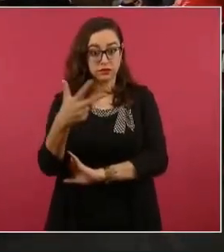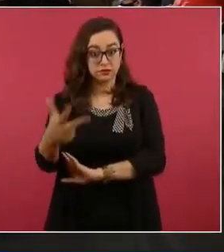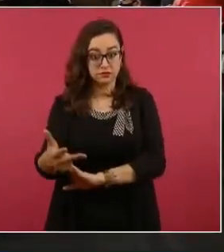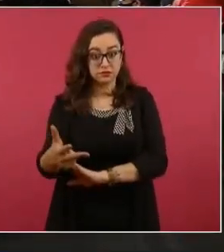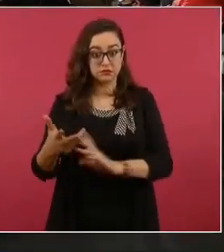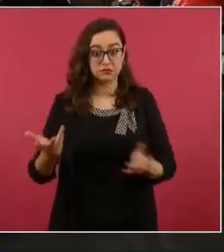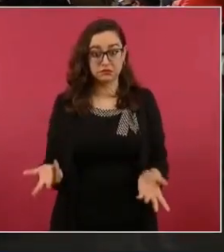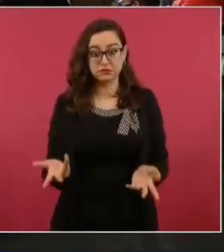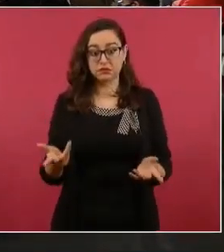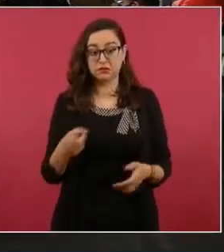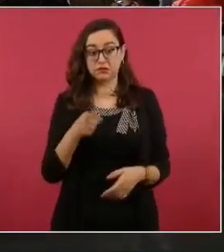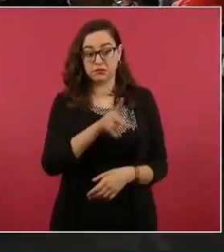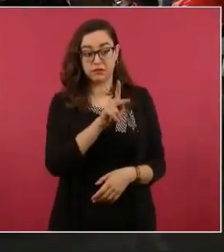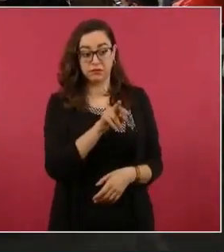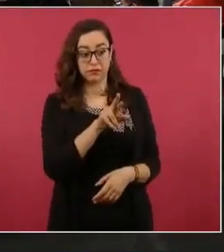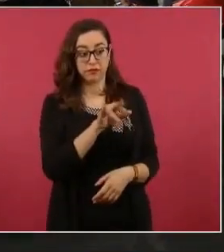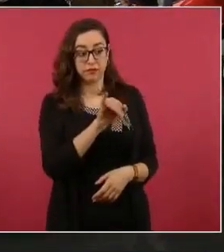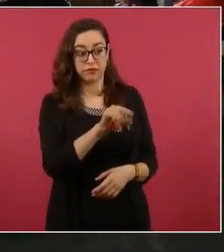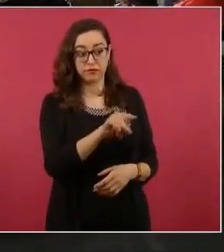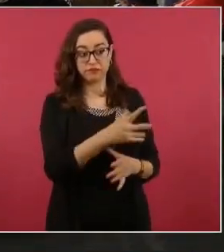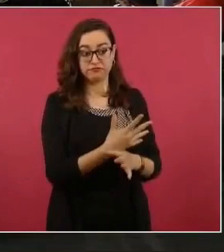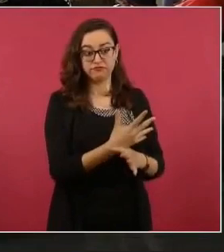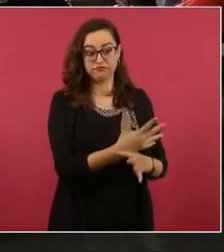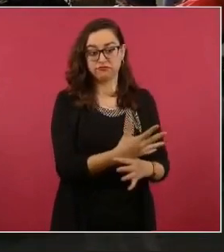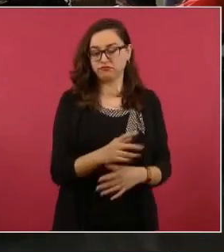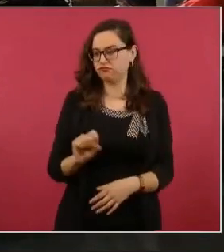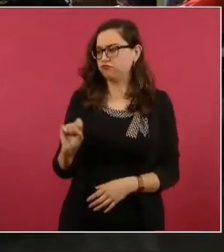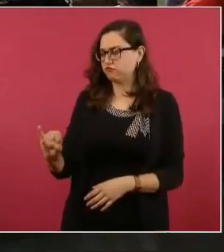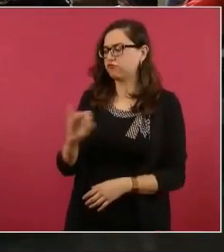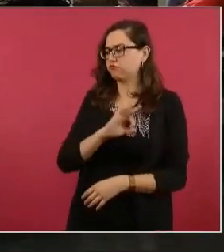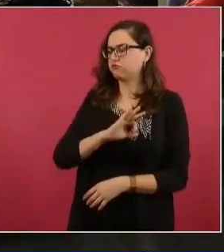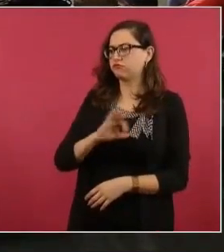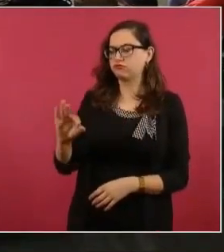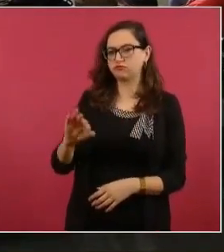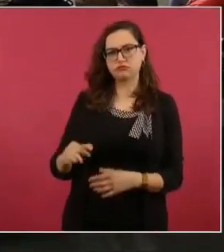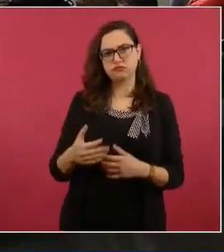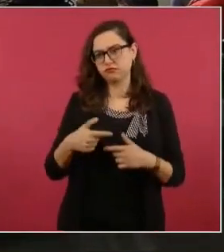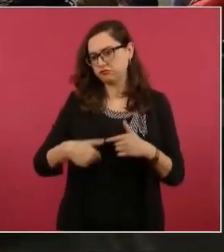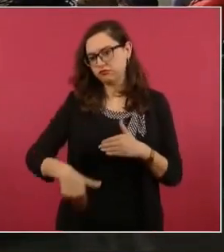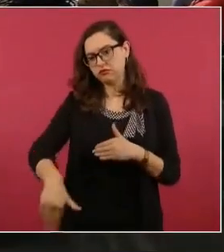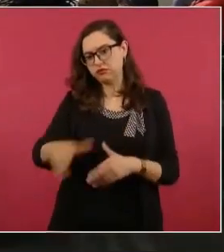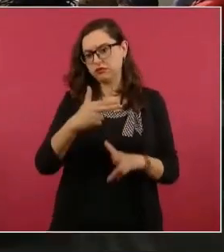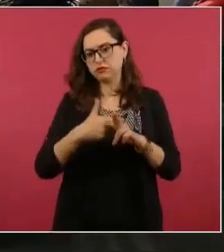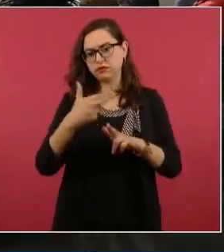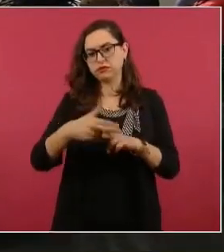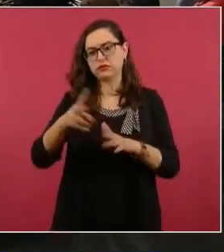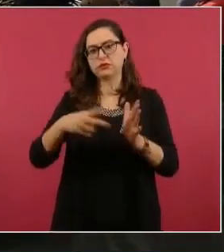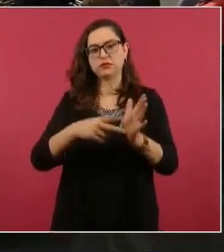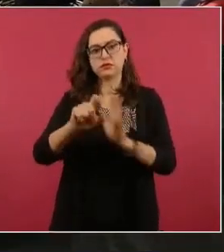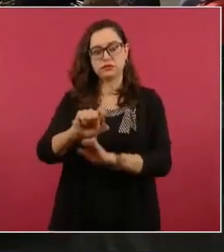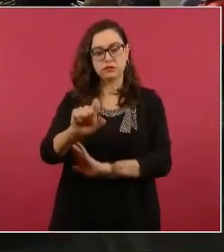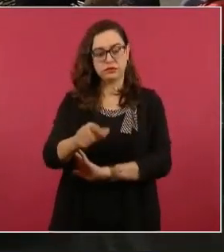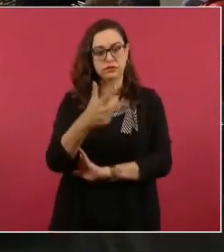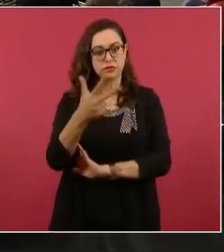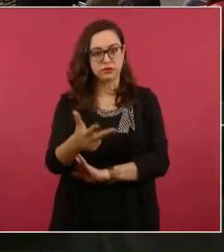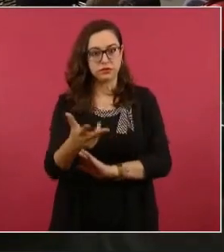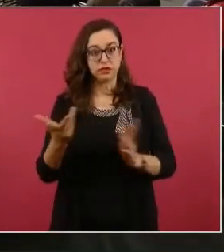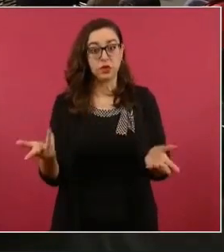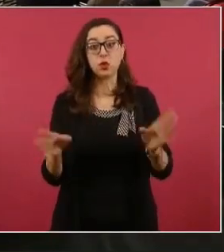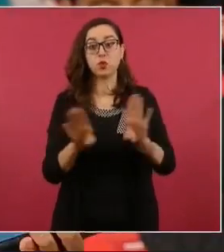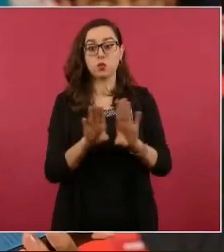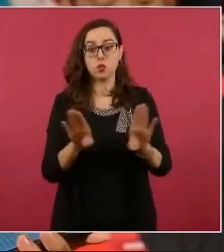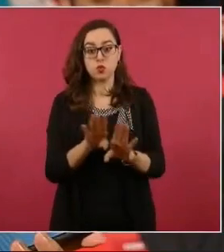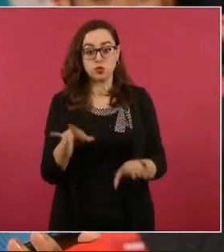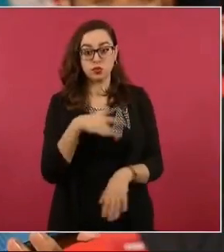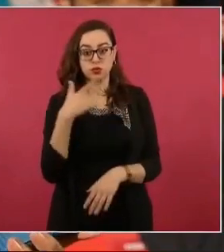diputada para prolongar la estancia de las Fuerzas Armadas en las calles, y en amago, bueno, pues ahora dicen que pudieran romper esta alianza. ¿Usted